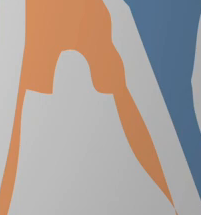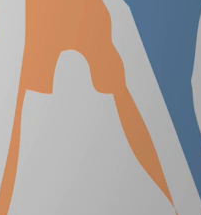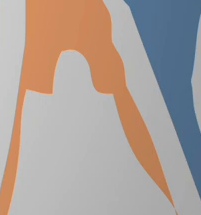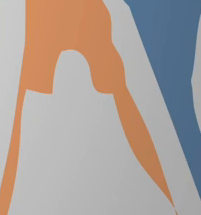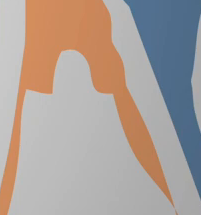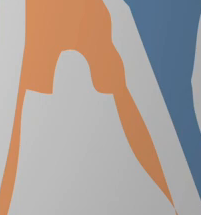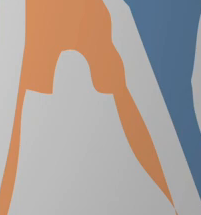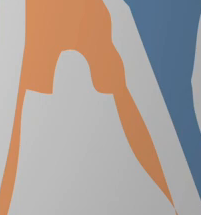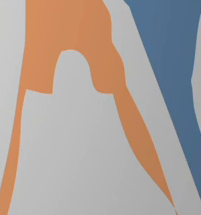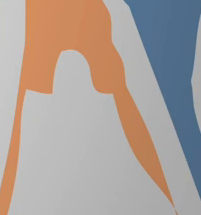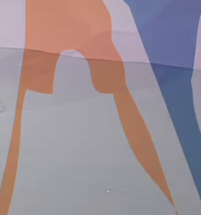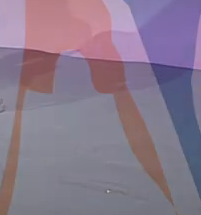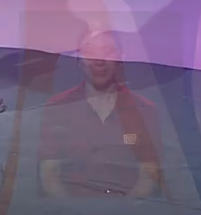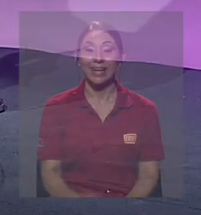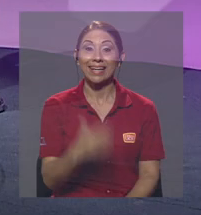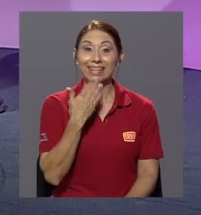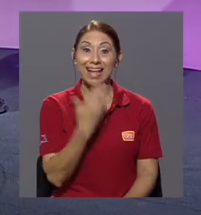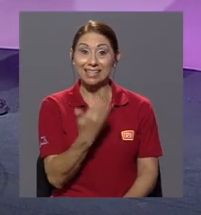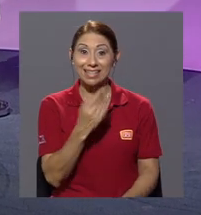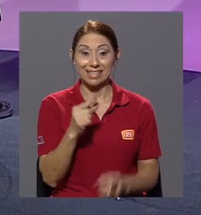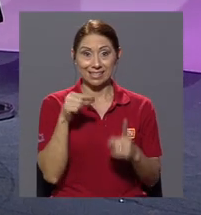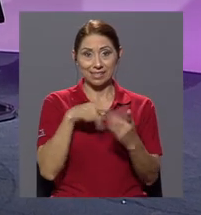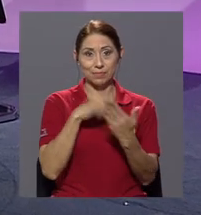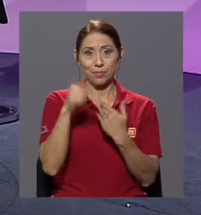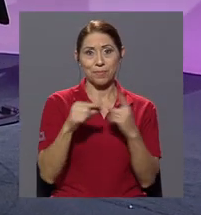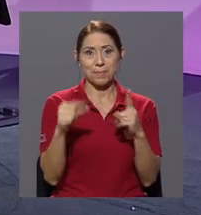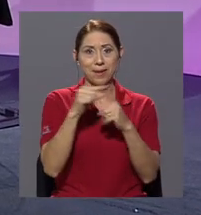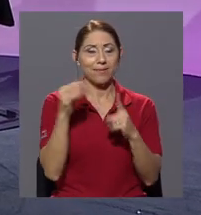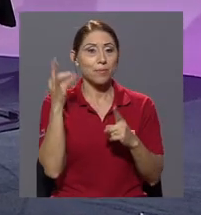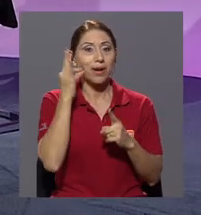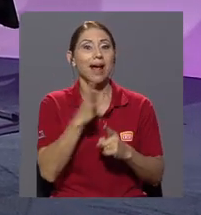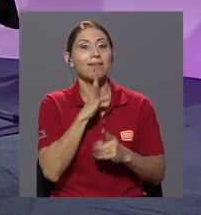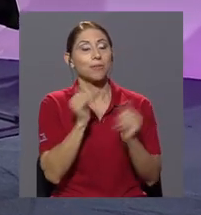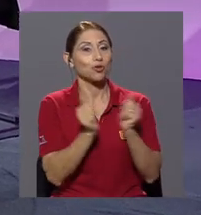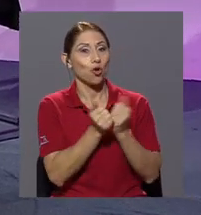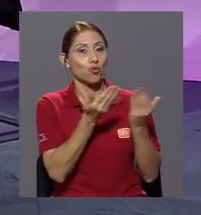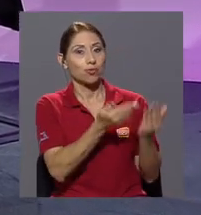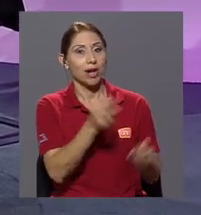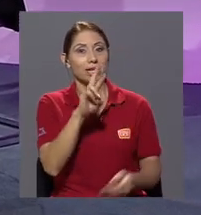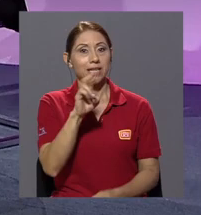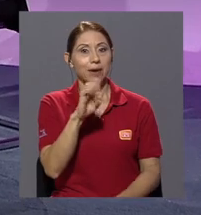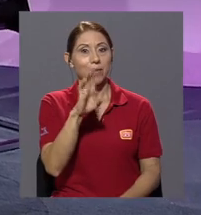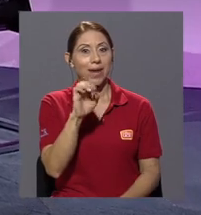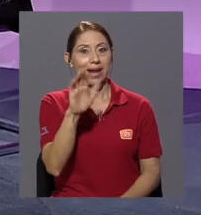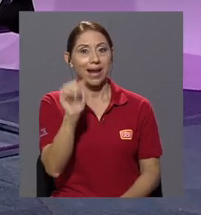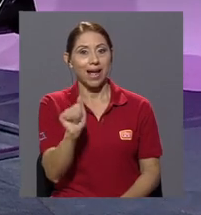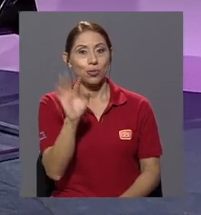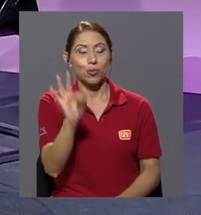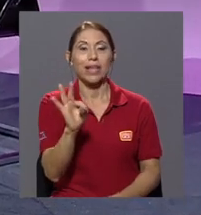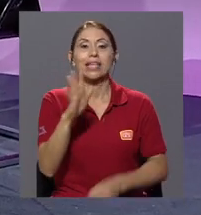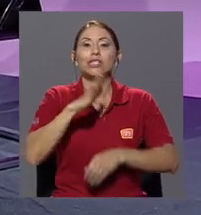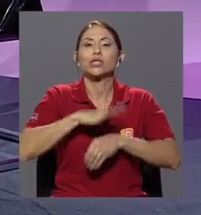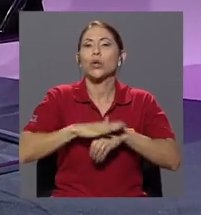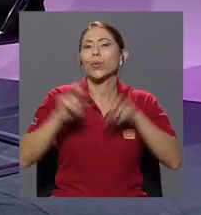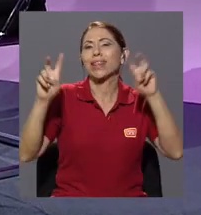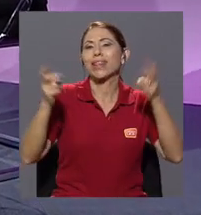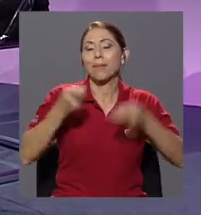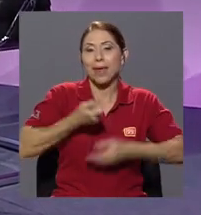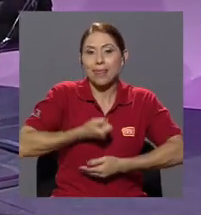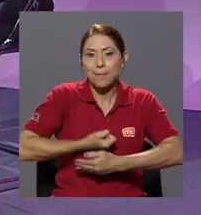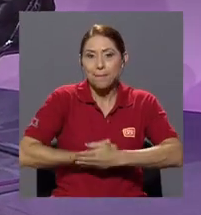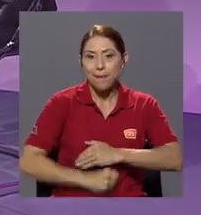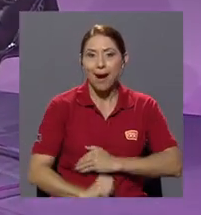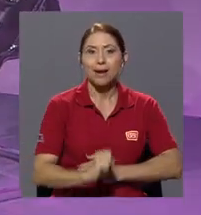más gracias estamos en palabra de mujer y conversamos con rebeca tur x sobre el tema de parto humanizado